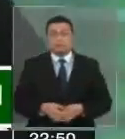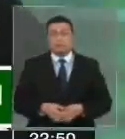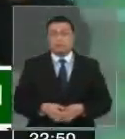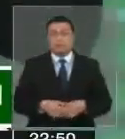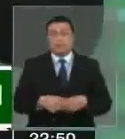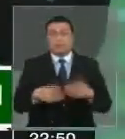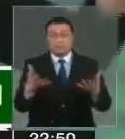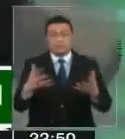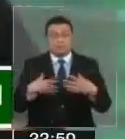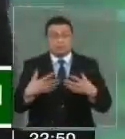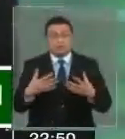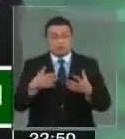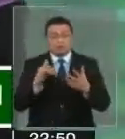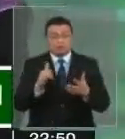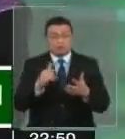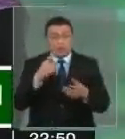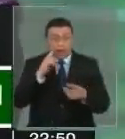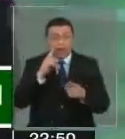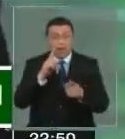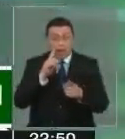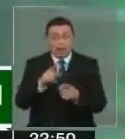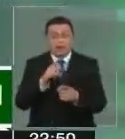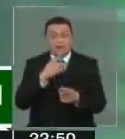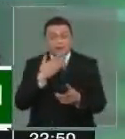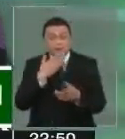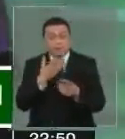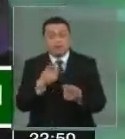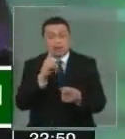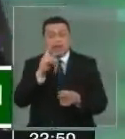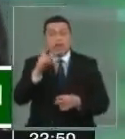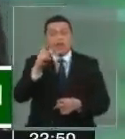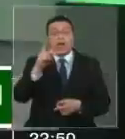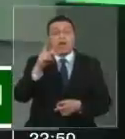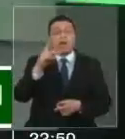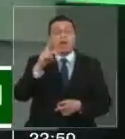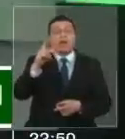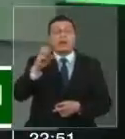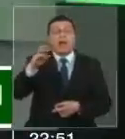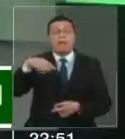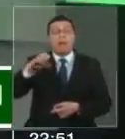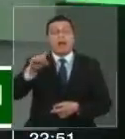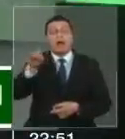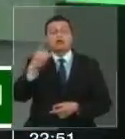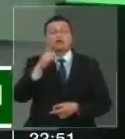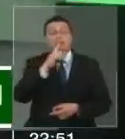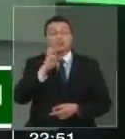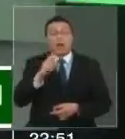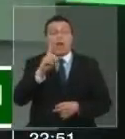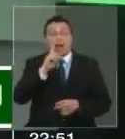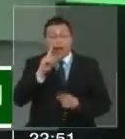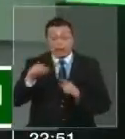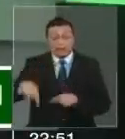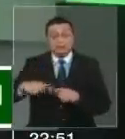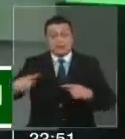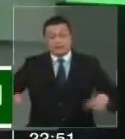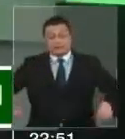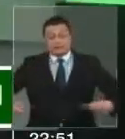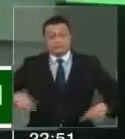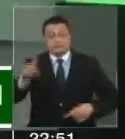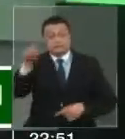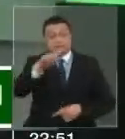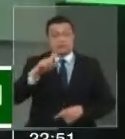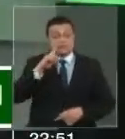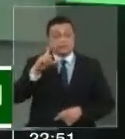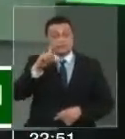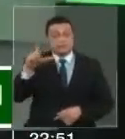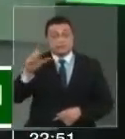Bueno, existe como existe también el Kama Sutra, existe el Silla Sutra. Yo lo aprendí en este programa, que existía el Silla Sutra y que funcionaba